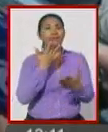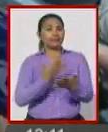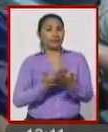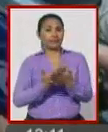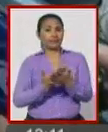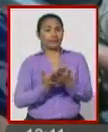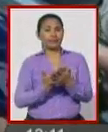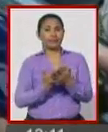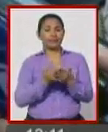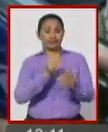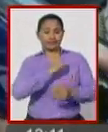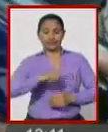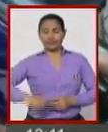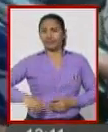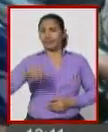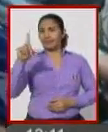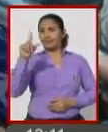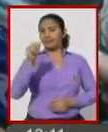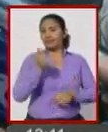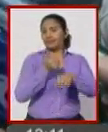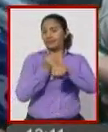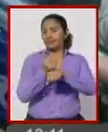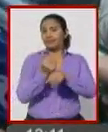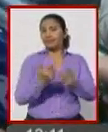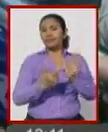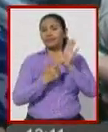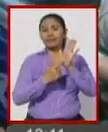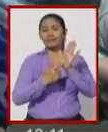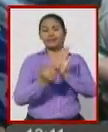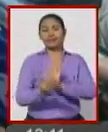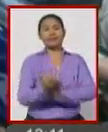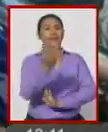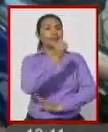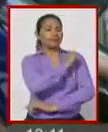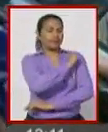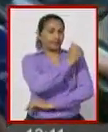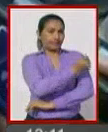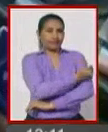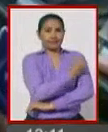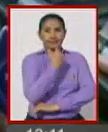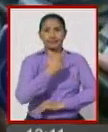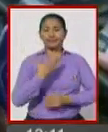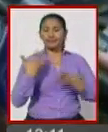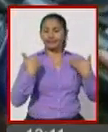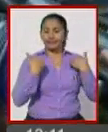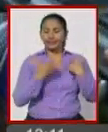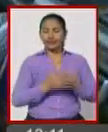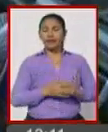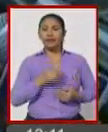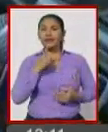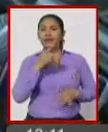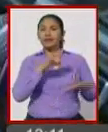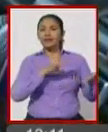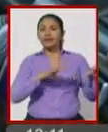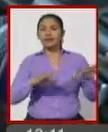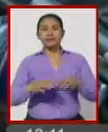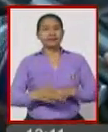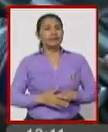pruebas pertinentes de que el alcalde de La Paz no es culpable, presentará ante la autoridad jurisdiccional y la autoridad va a ser quien va